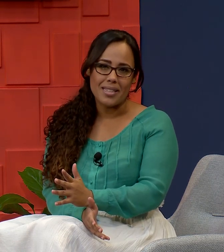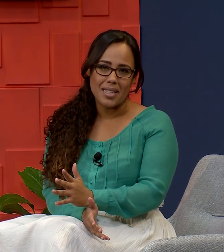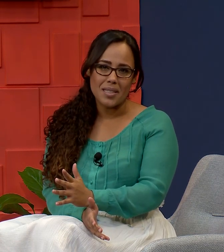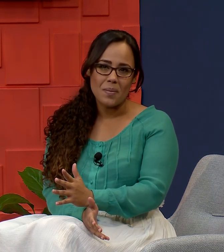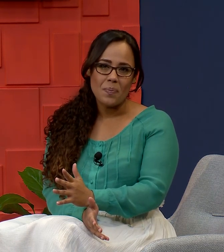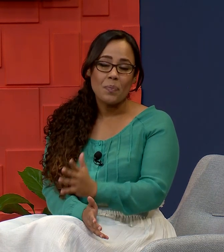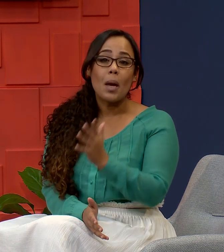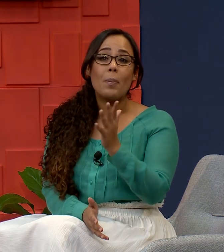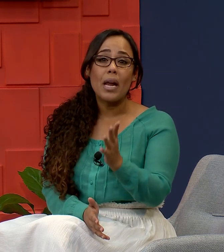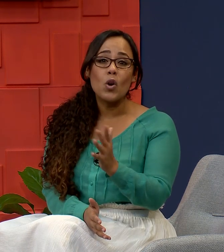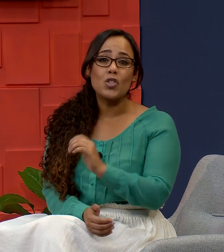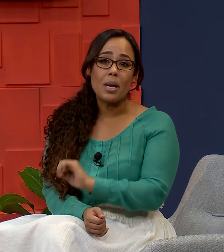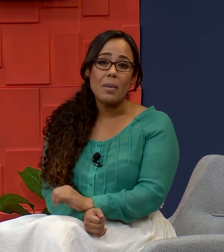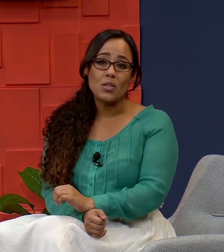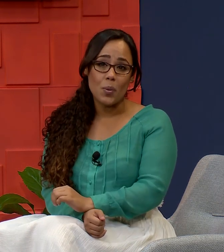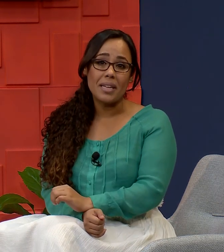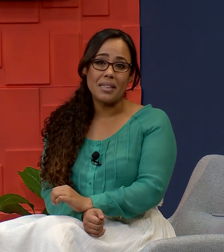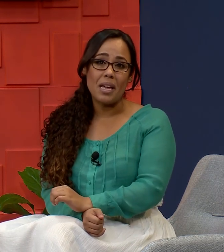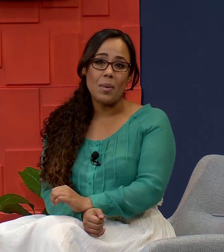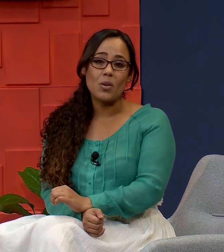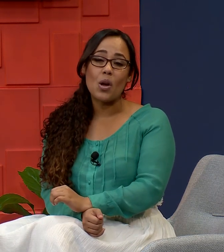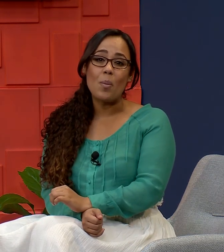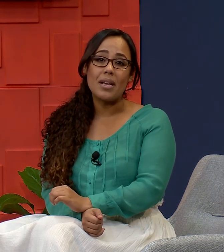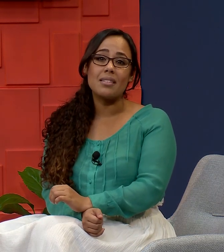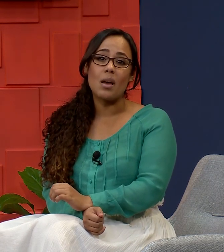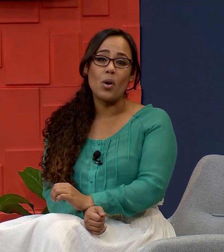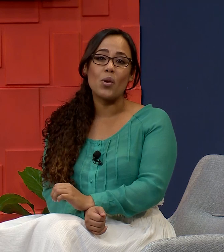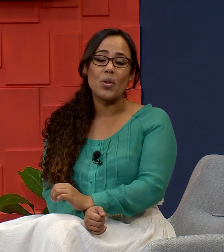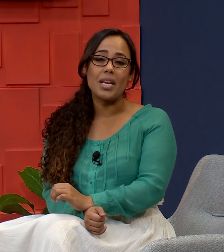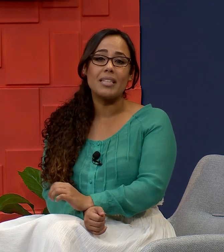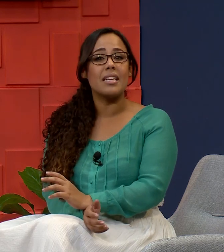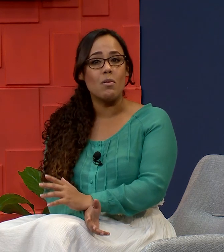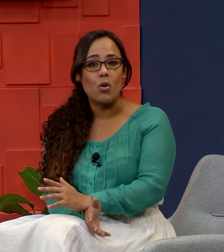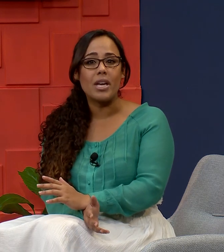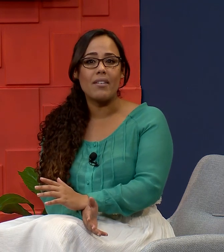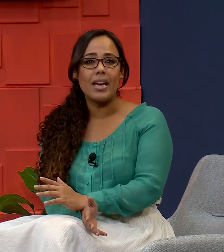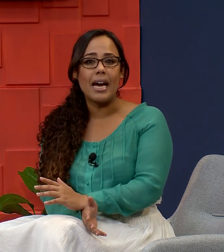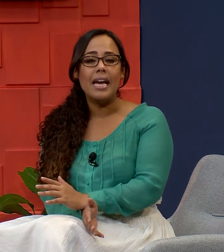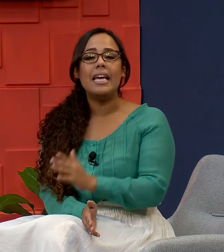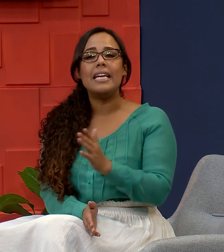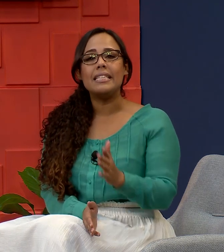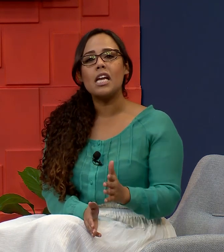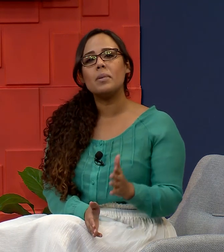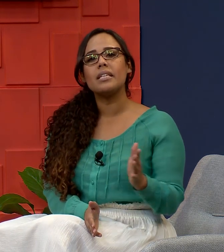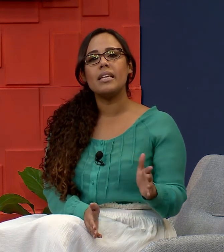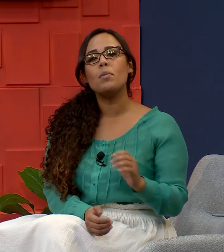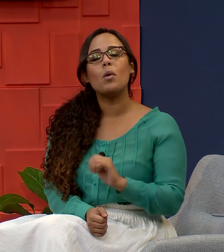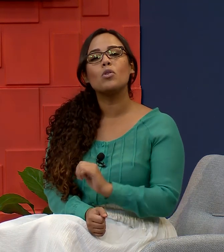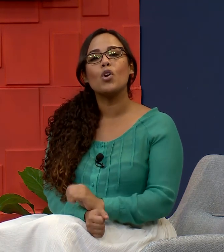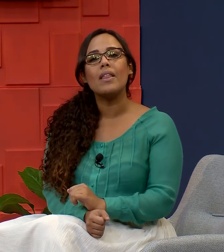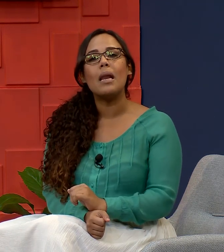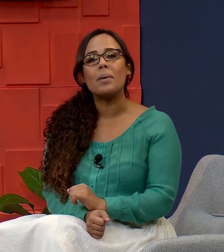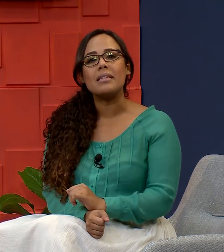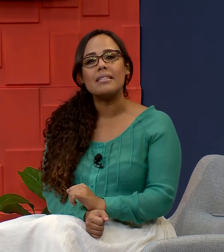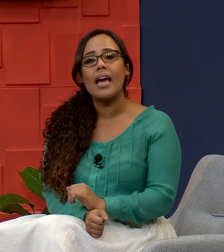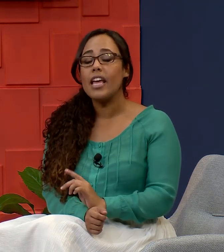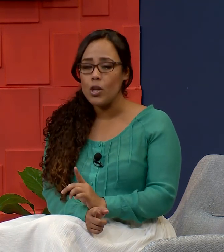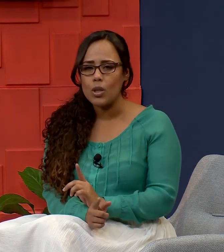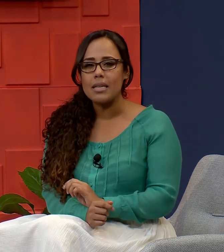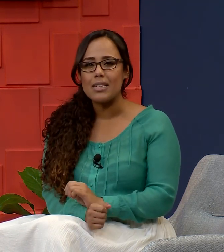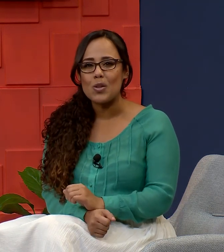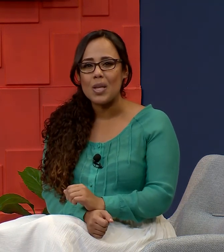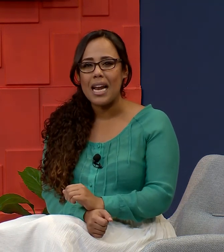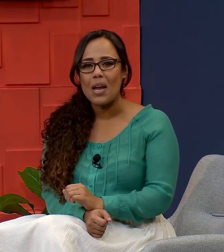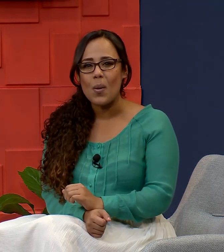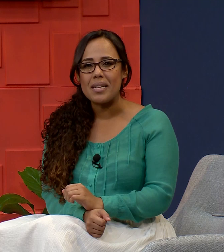la lengua de señas. Para conocer más sobre este tema, nos acompañan Samuel Rodríguez y Mónica Vera, intérpretes y promotores del aprendizaje